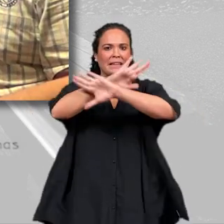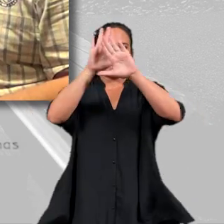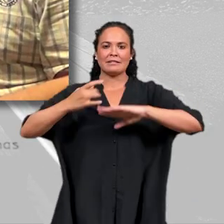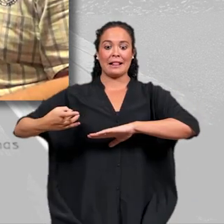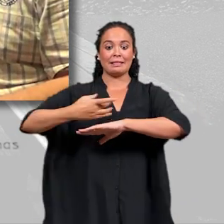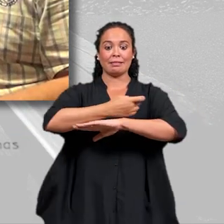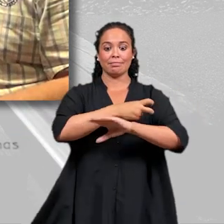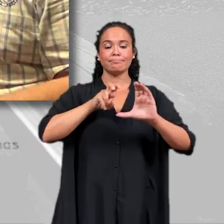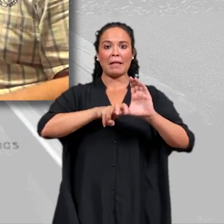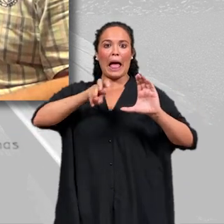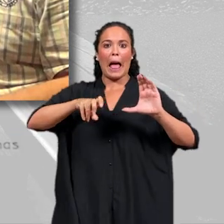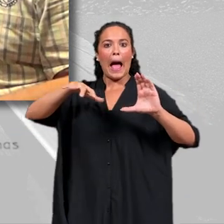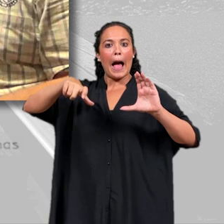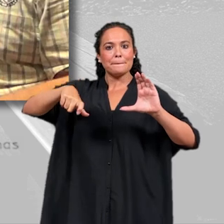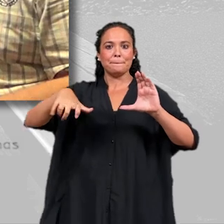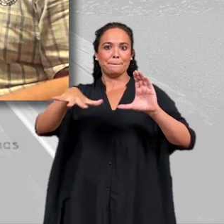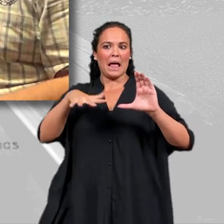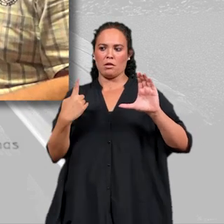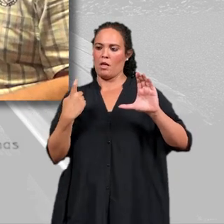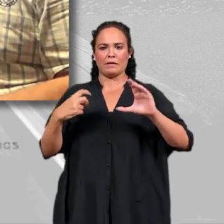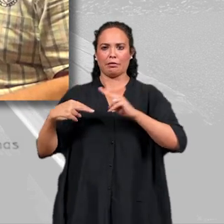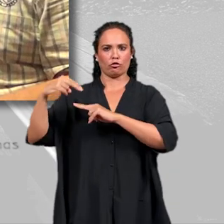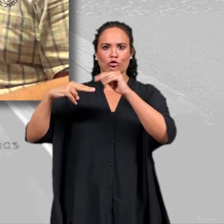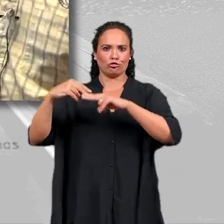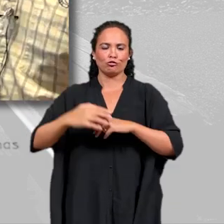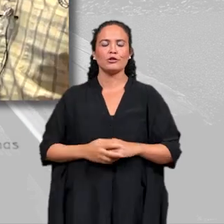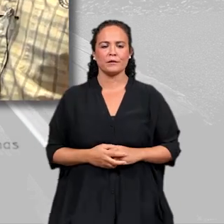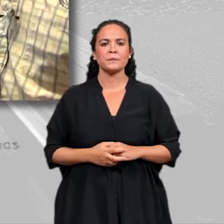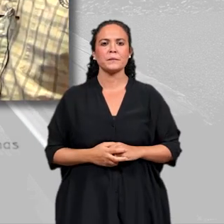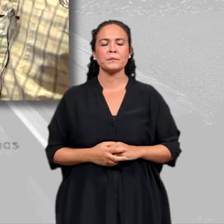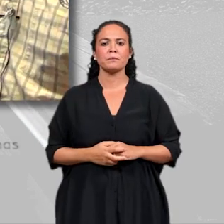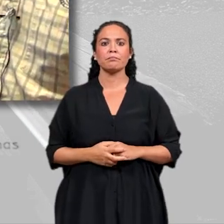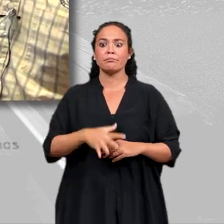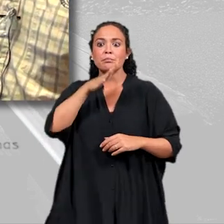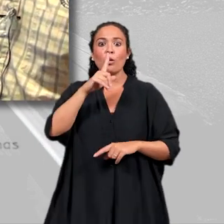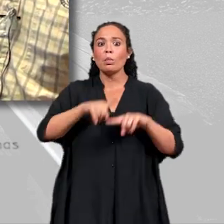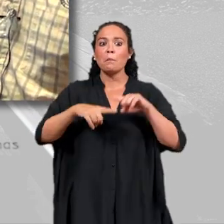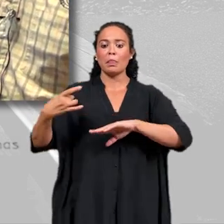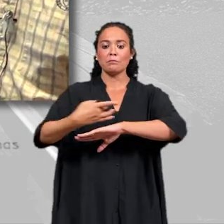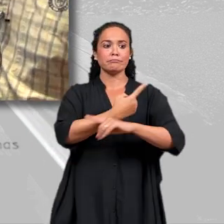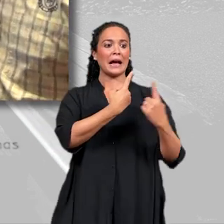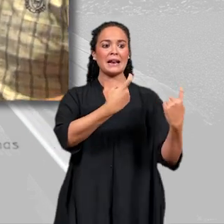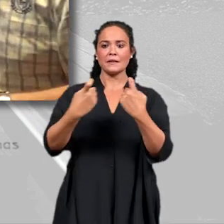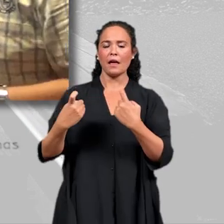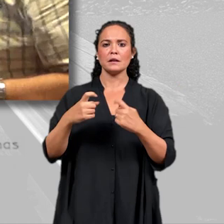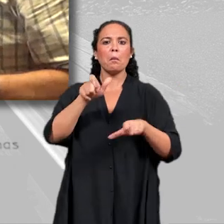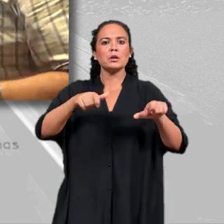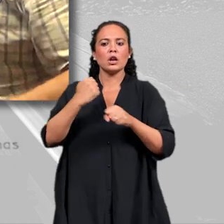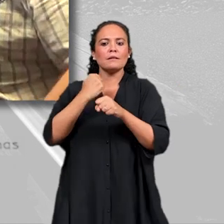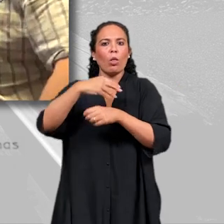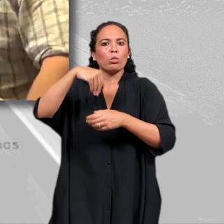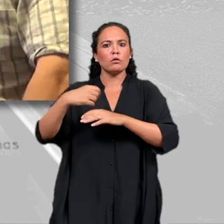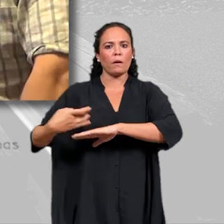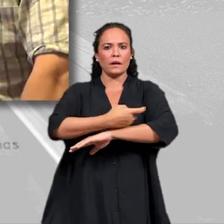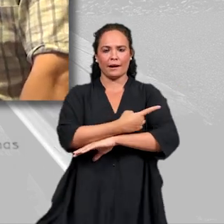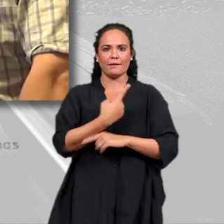necesidad de instalar ese apeadero, ¿no? Las propias necesidades del ferrocarril y de su personal. El